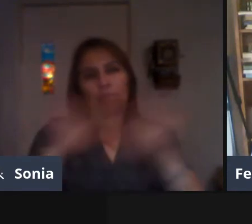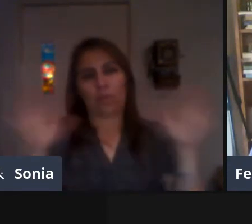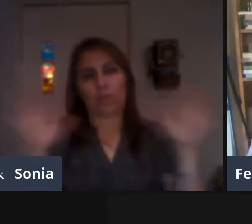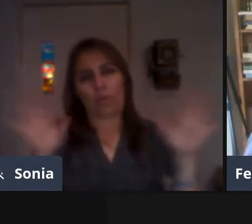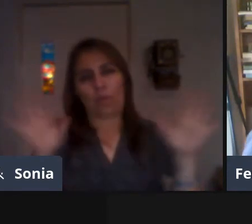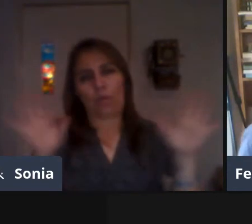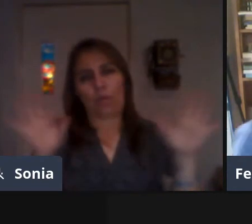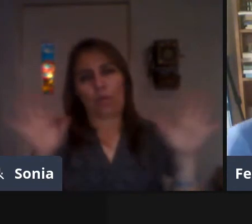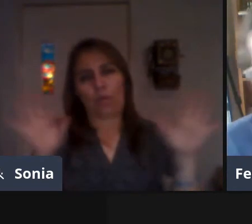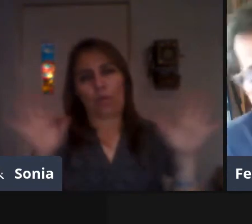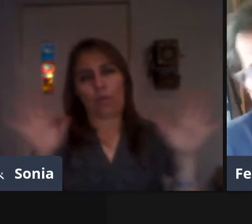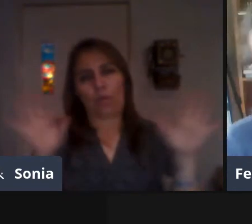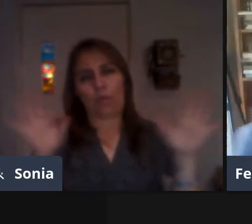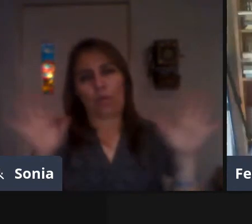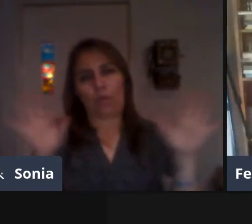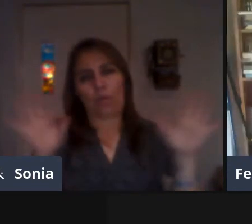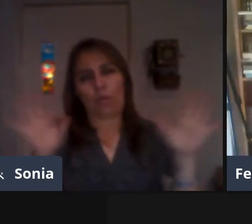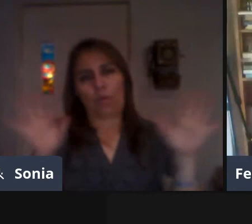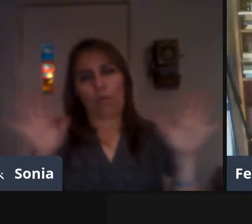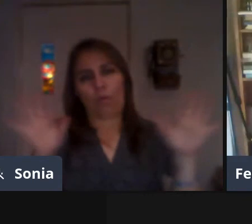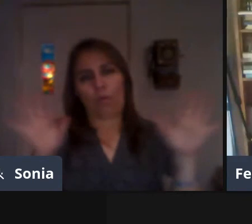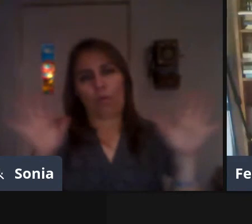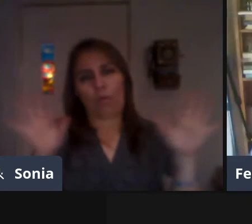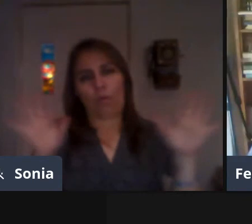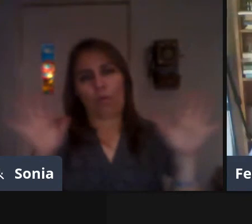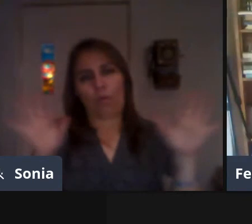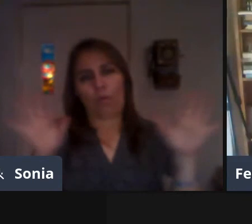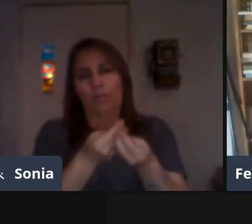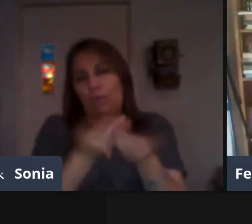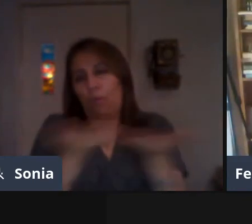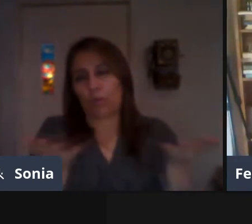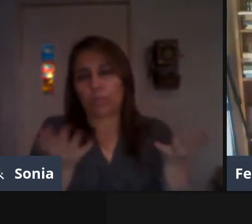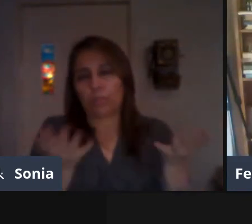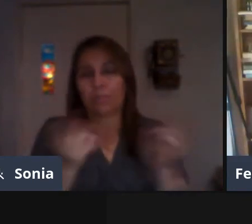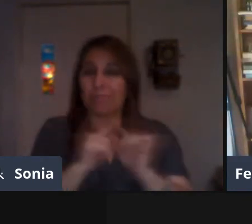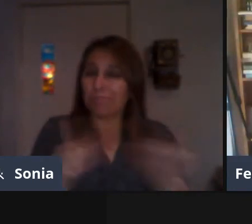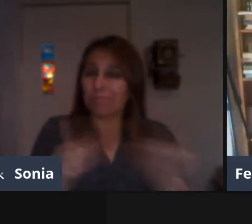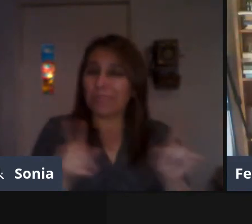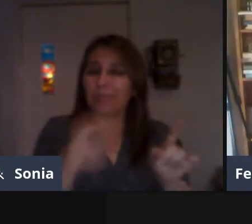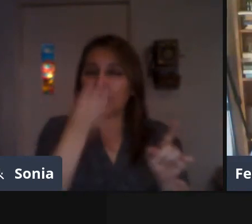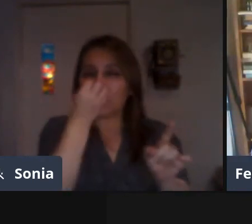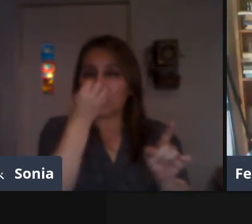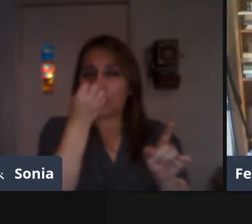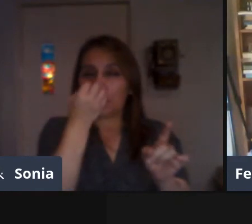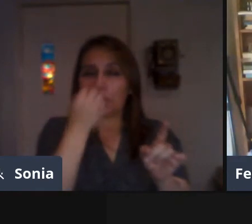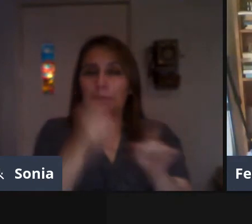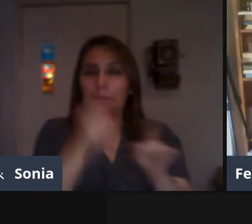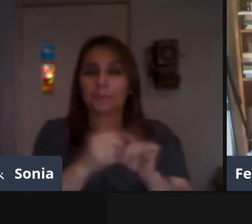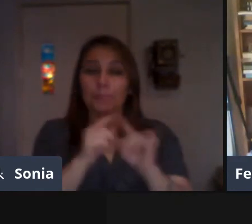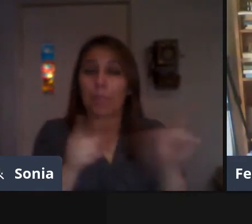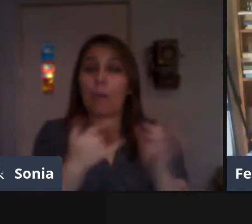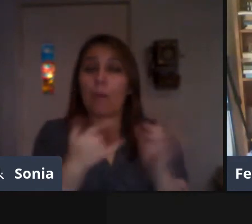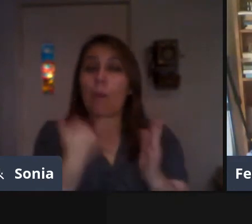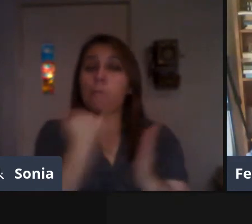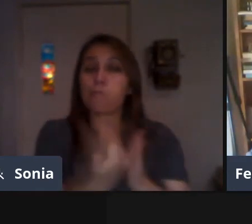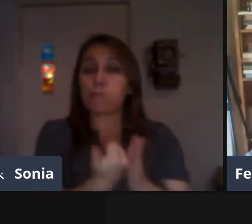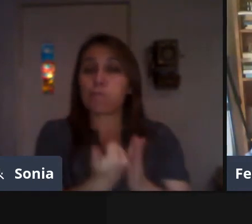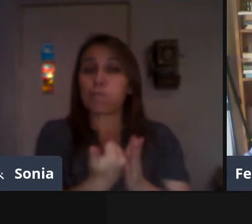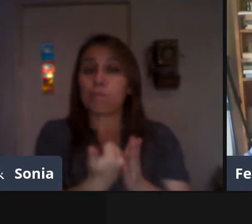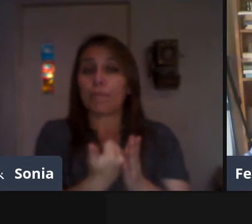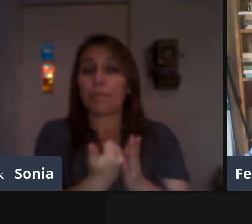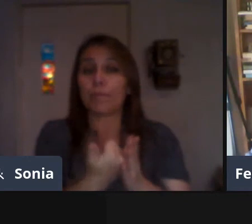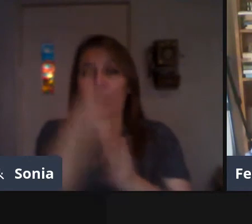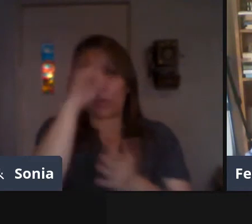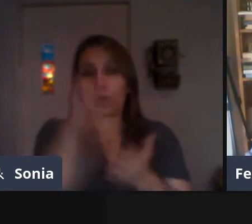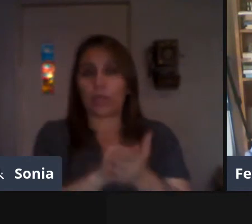otras cosas que están directa o indirectamente pero si estás allí dijo que tiene sentido escribir el libro no